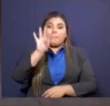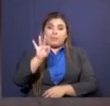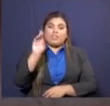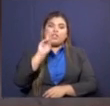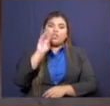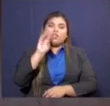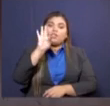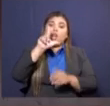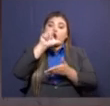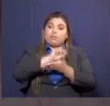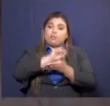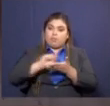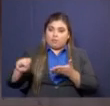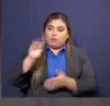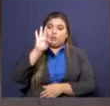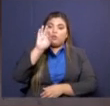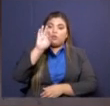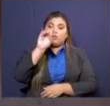Tonosí Los Santos.